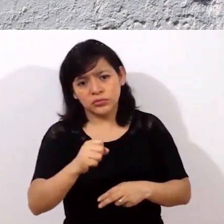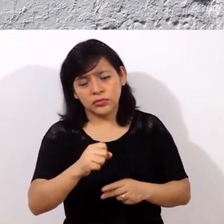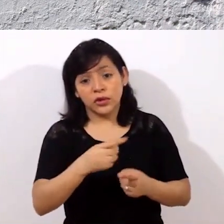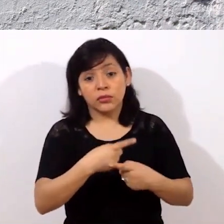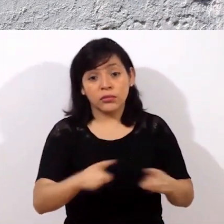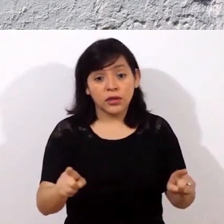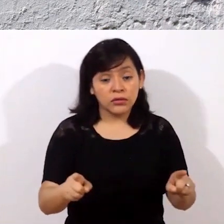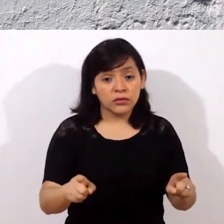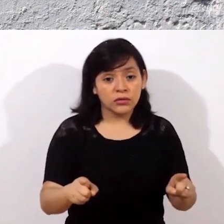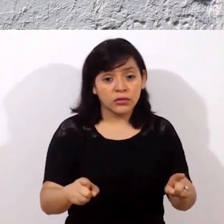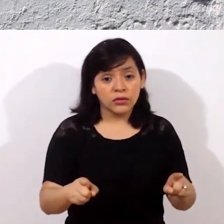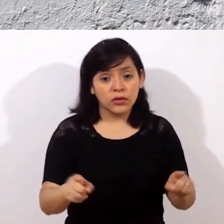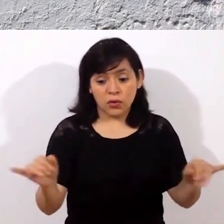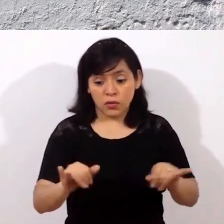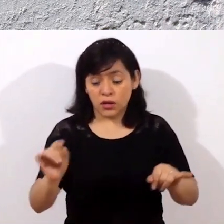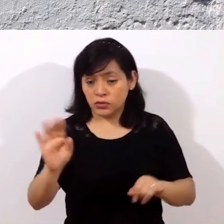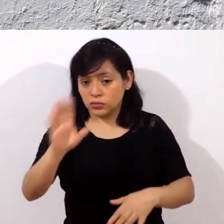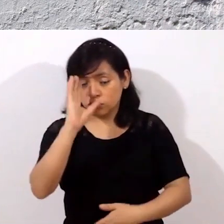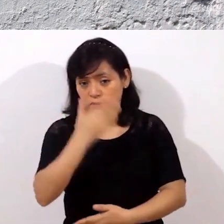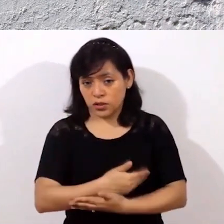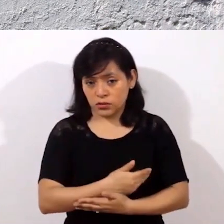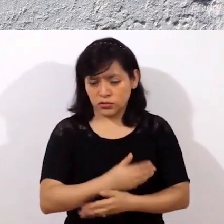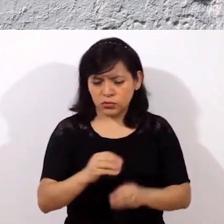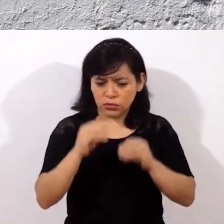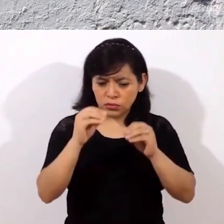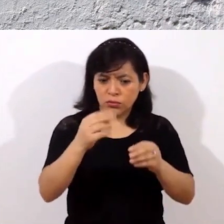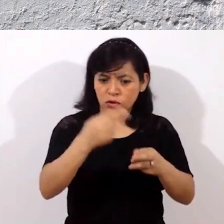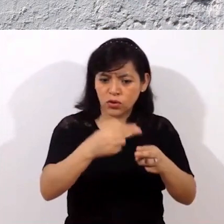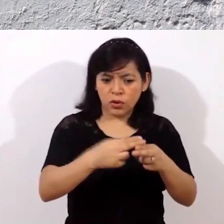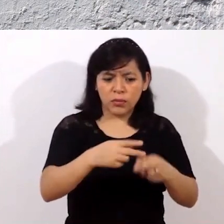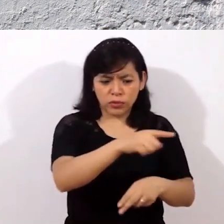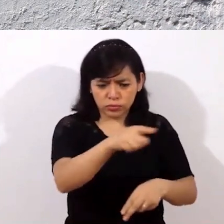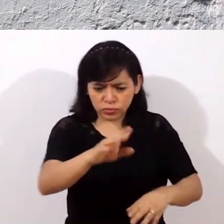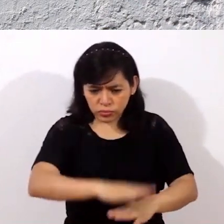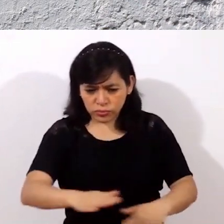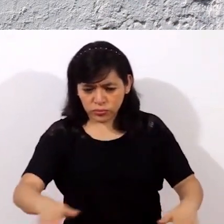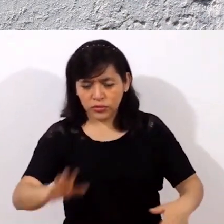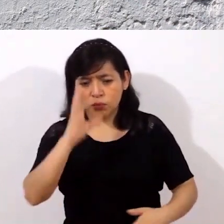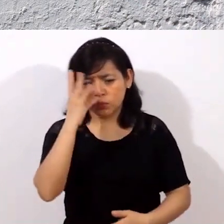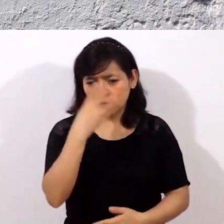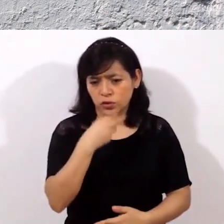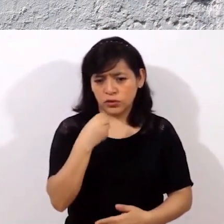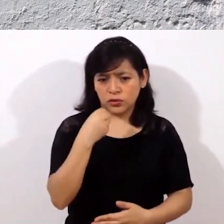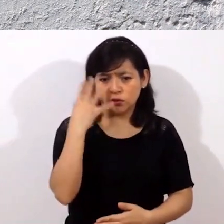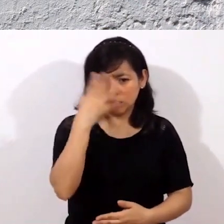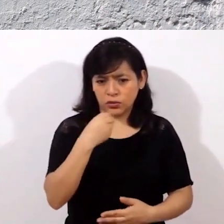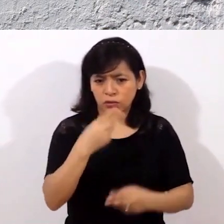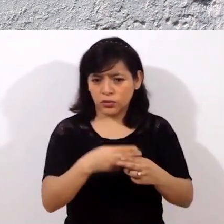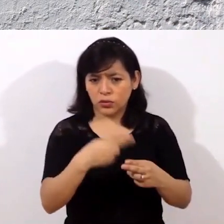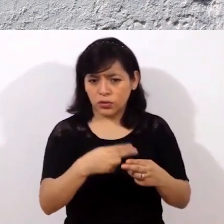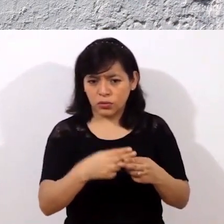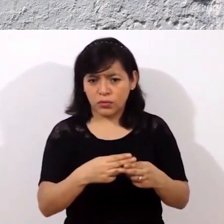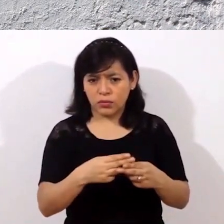hijos nombres que tengan que ver con nuestra fe y devoción a Dios?